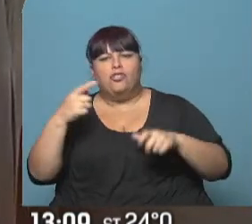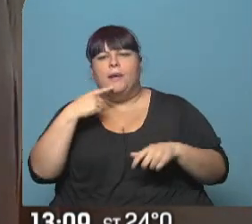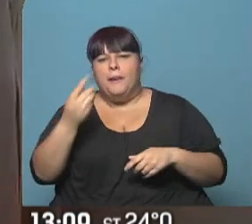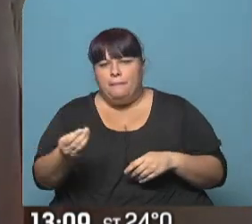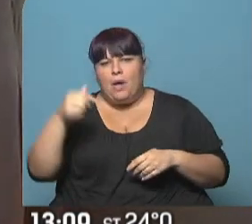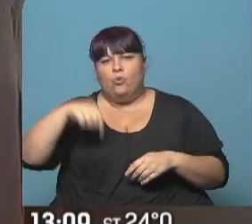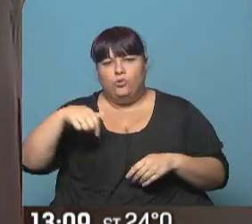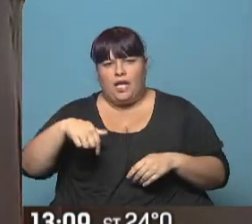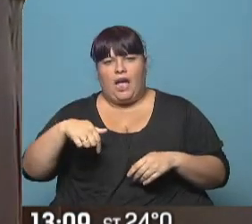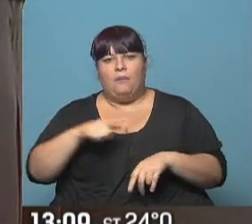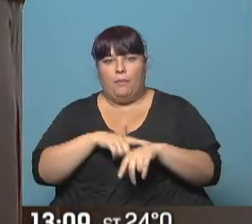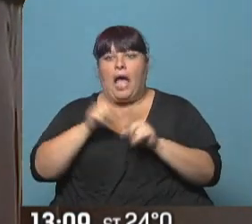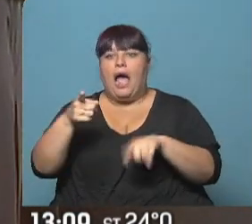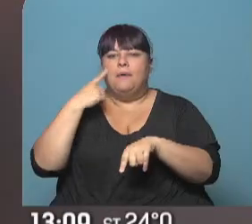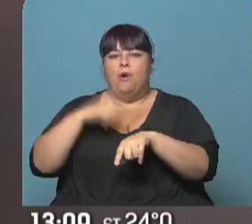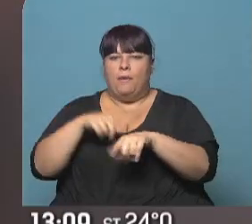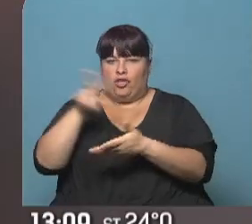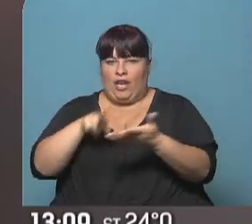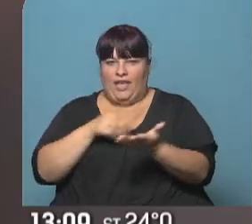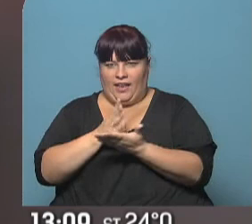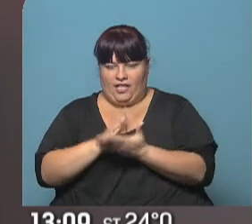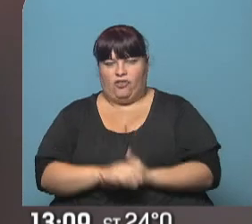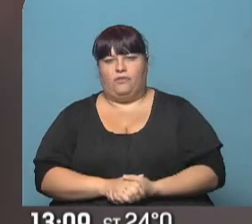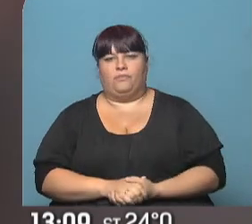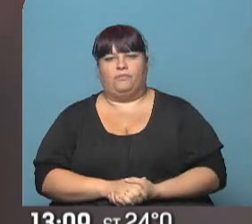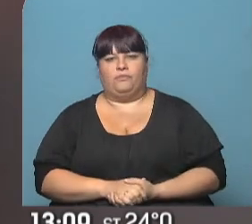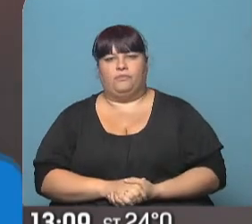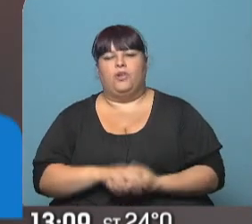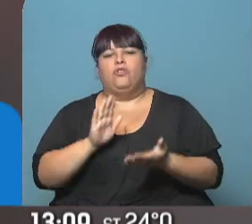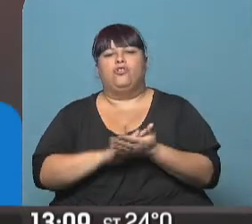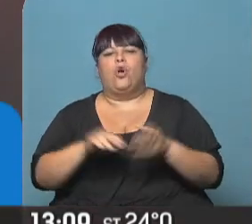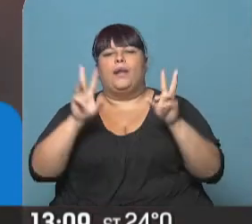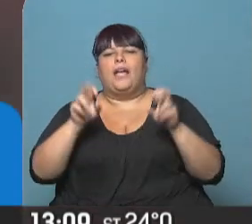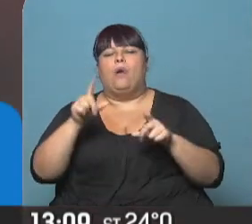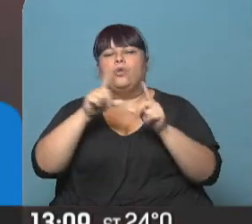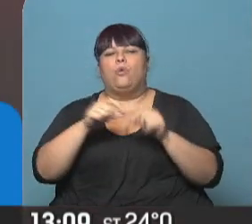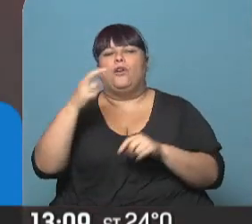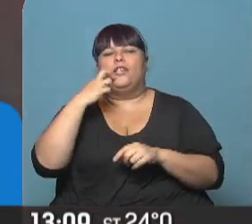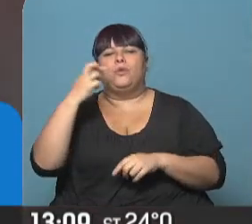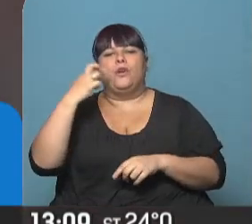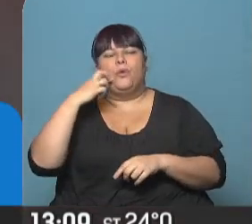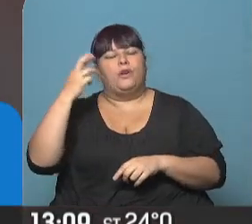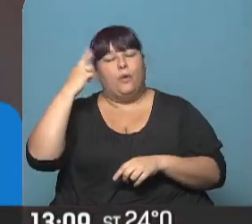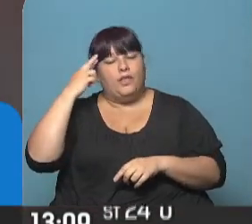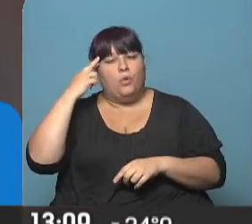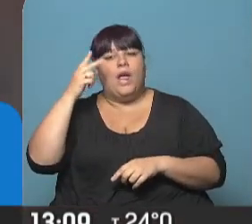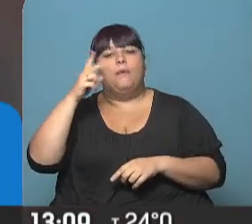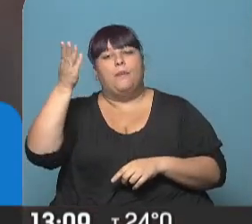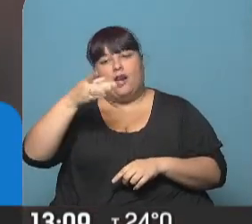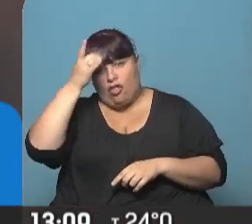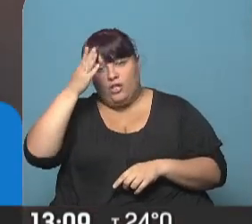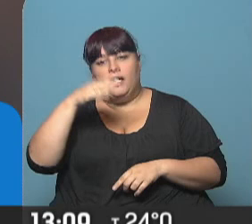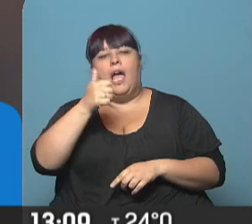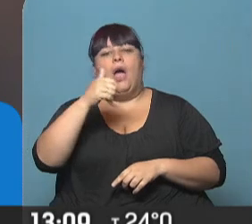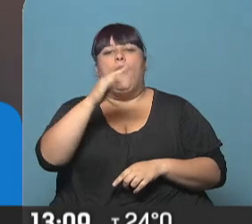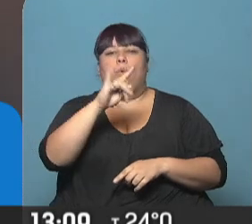por qué en este momento? Este es el momento que le pedía los derechos. A ver, usted, en relación a la causa número 1999-12, caratulada Vudú Amado